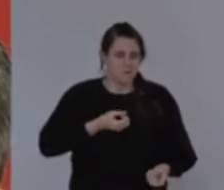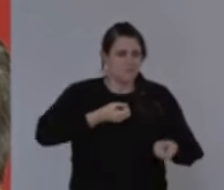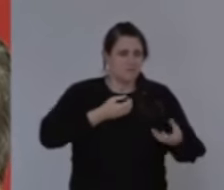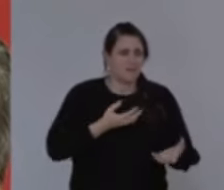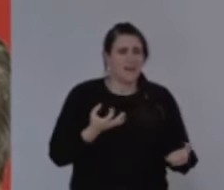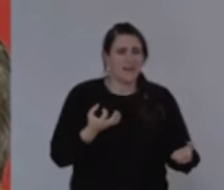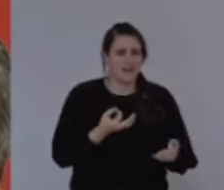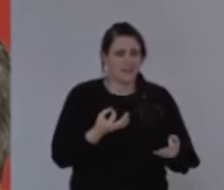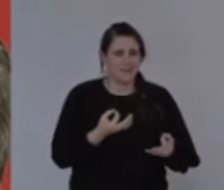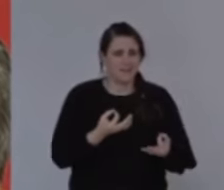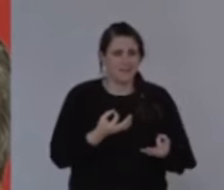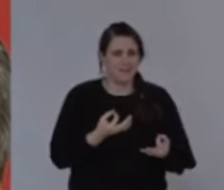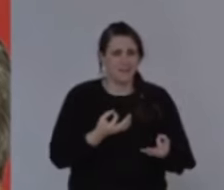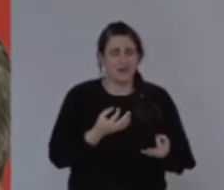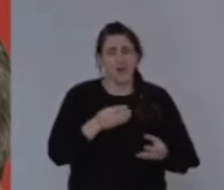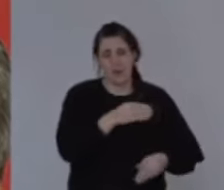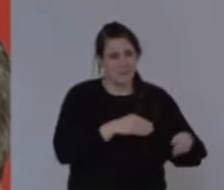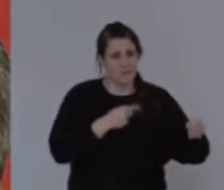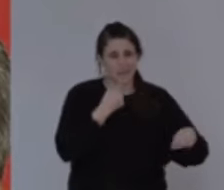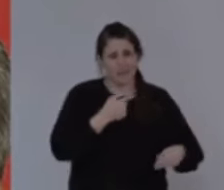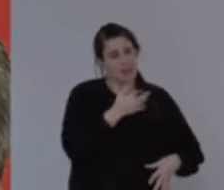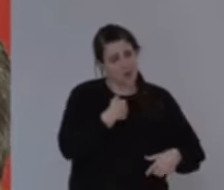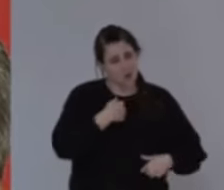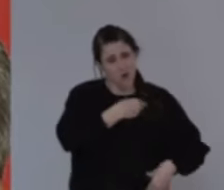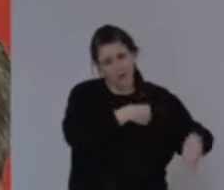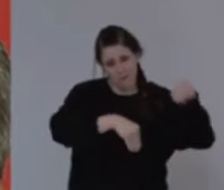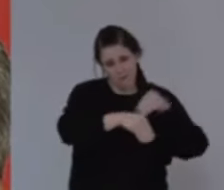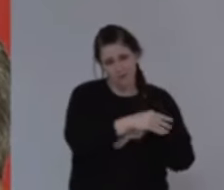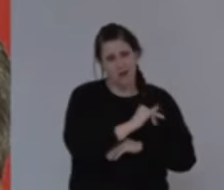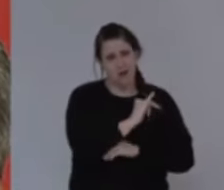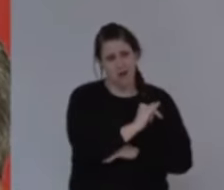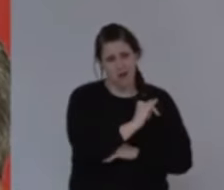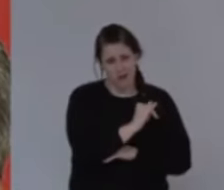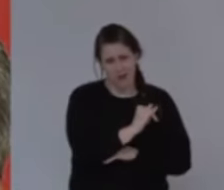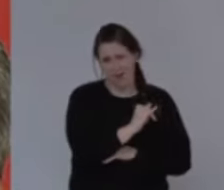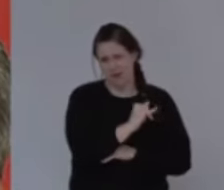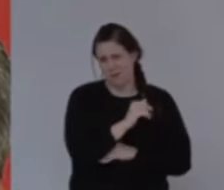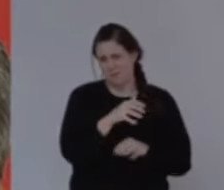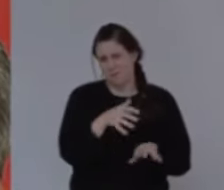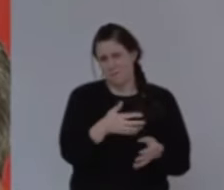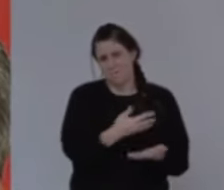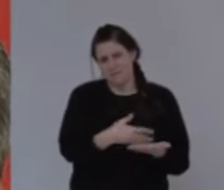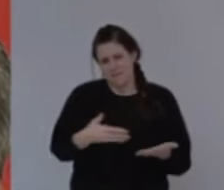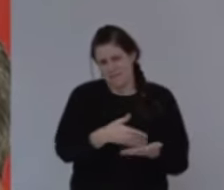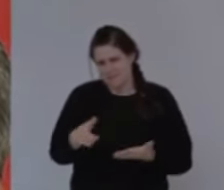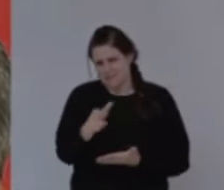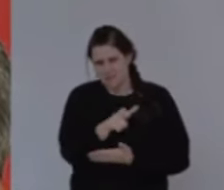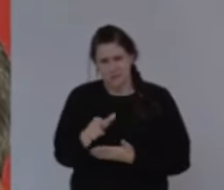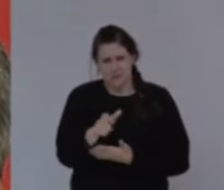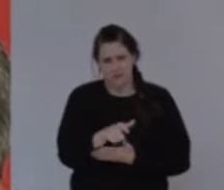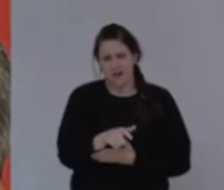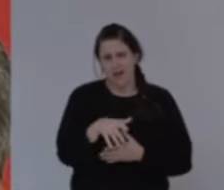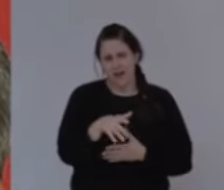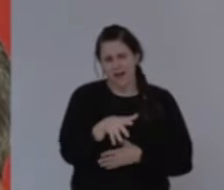Gobierno, toda mi empatía. La empatía de miles y miles de personas que